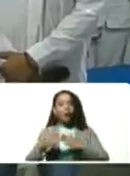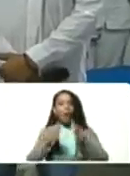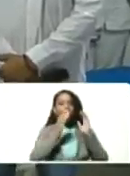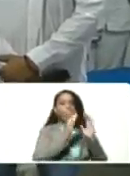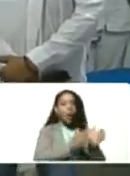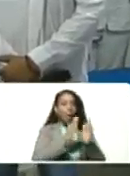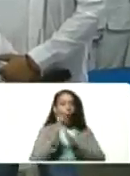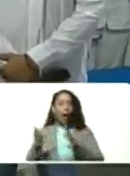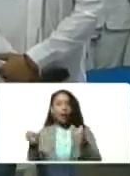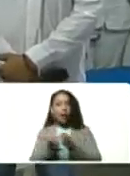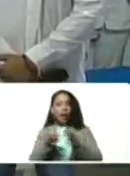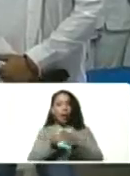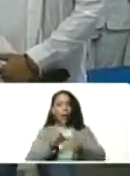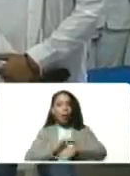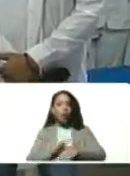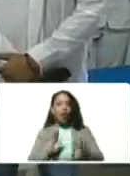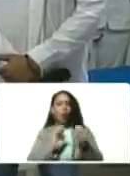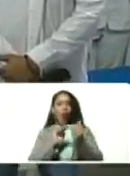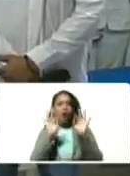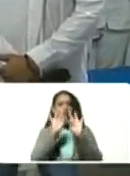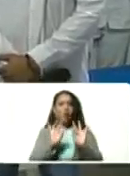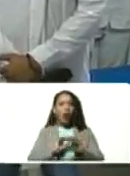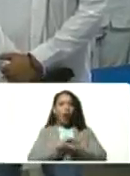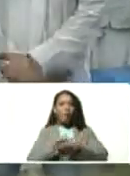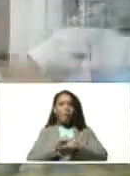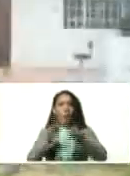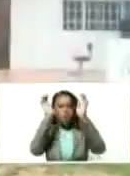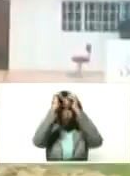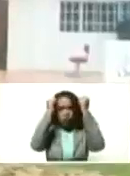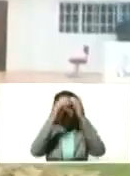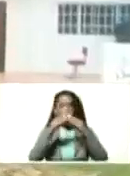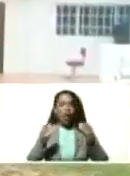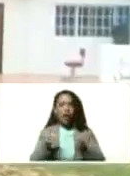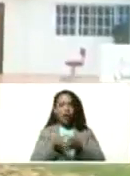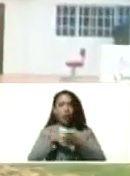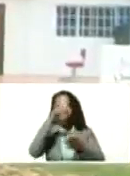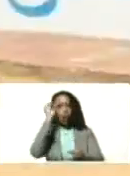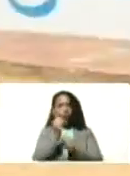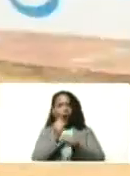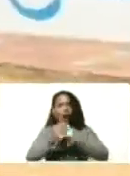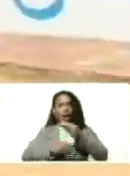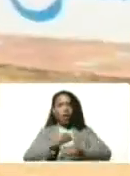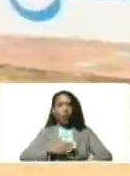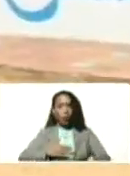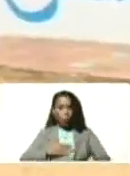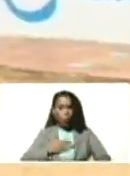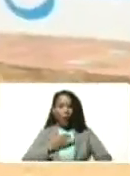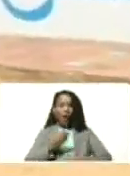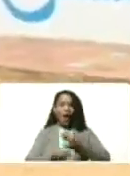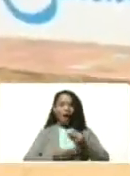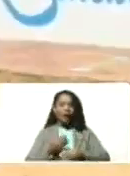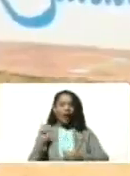equipo médico, de igual manera nuestra milicia y todo el equipo de trabajo, y ha hecho posible que este consultorio